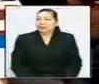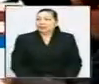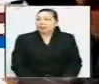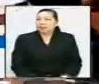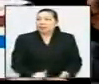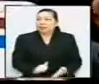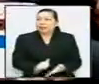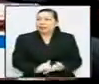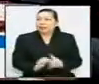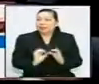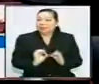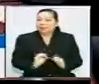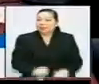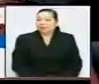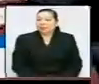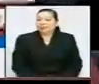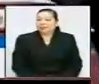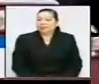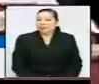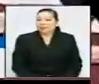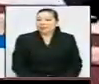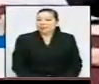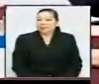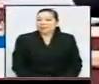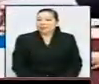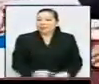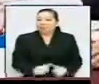Entonces, siempre había, digamos,